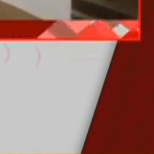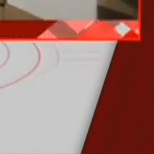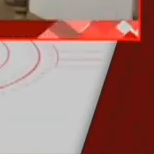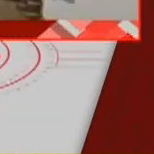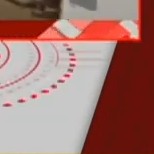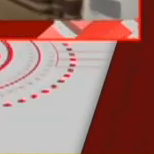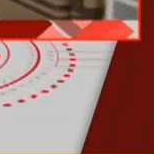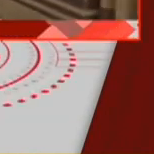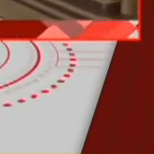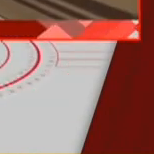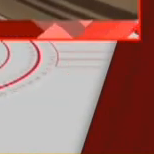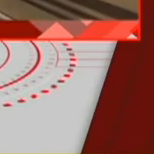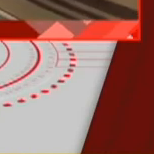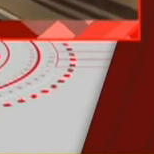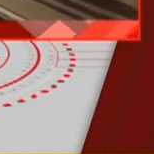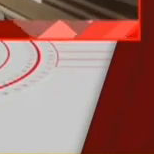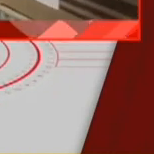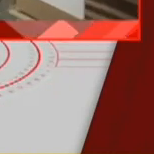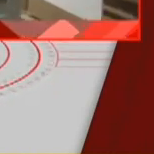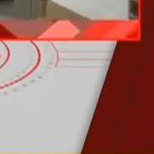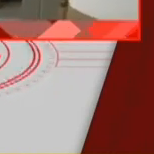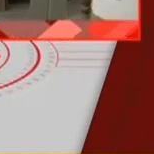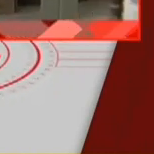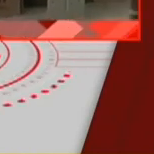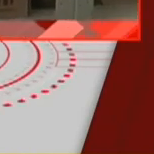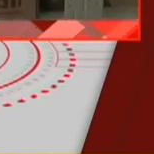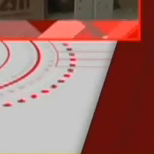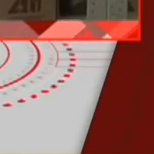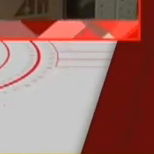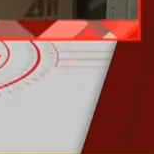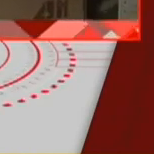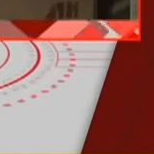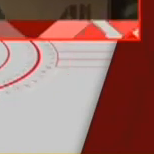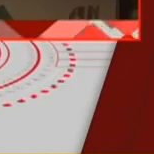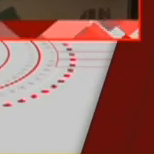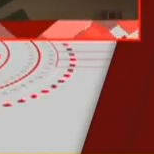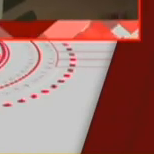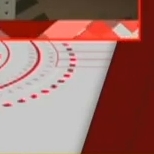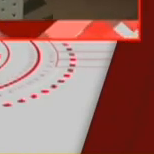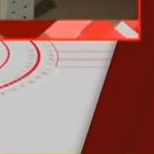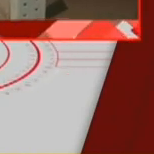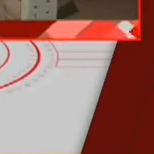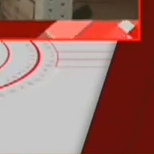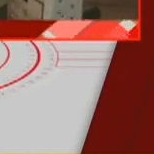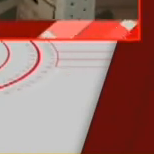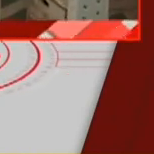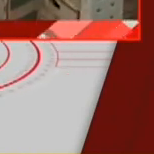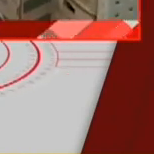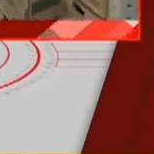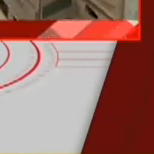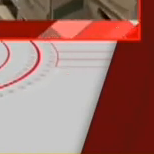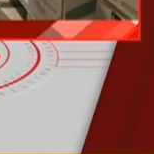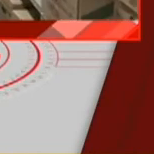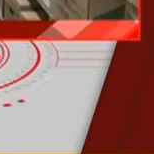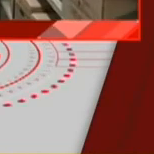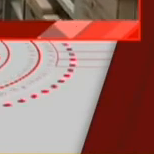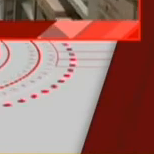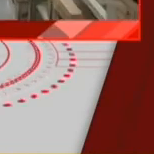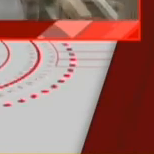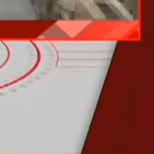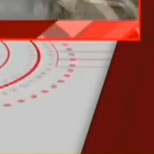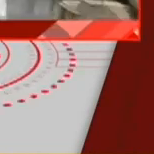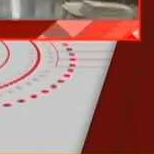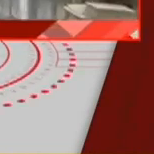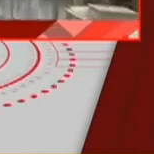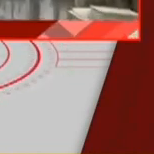justicia, campesinos, comunidades agrarias que van a buscar sus títulos de propiedad. En fin, en realidad es una riqueza